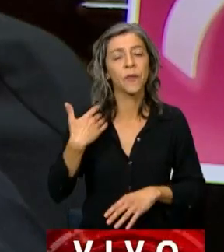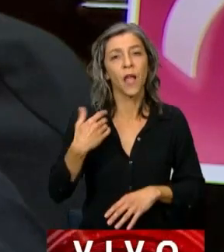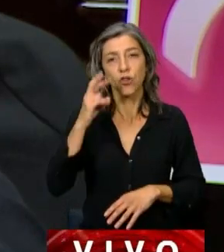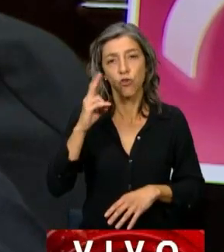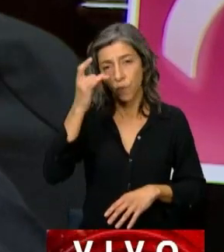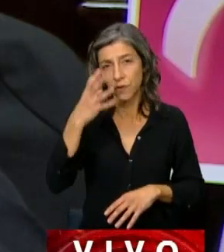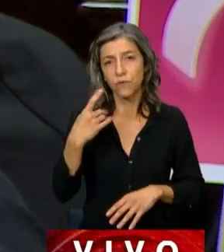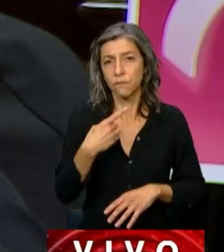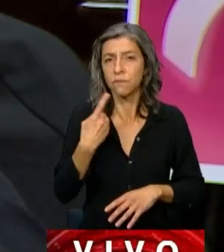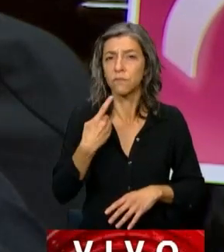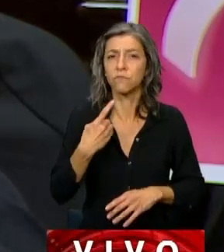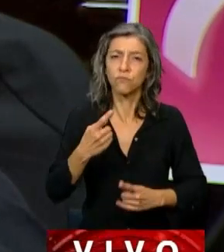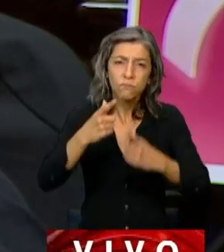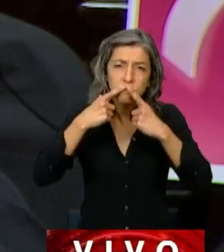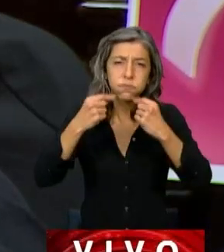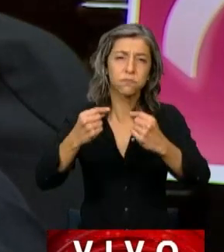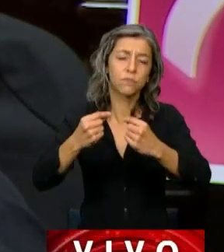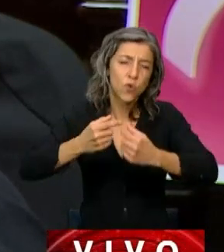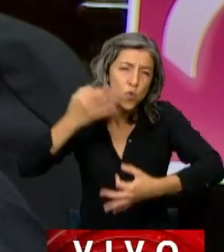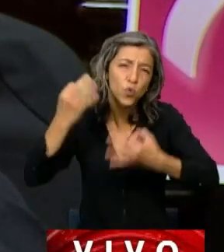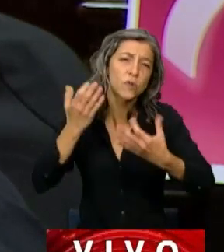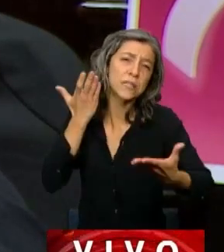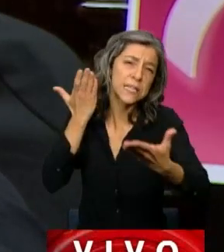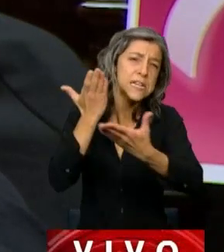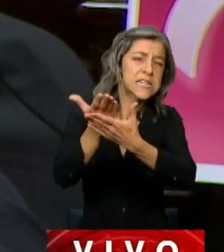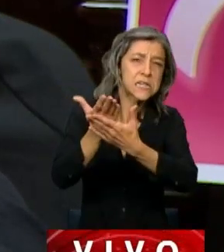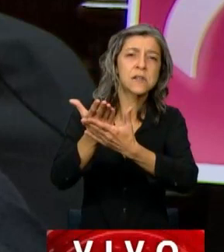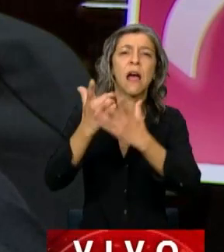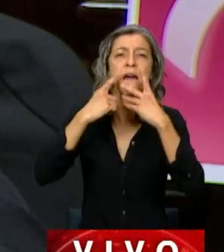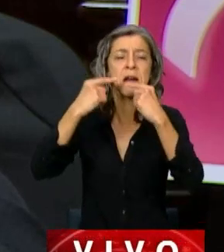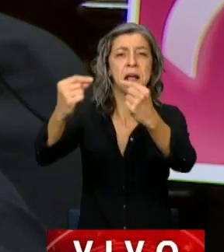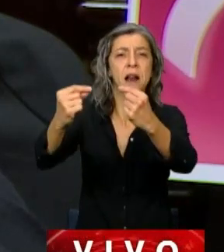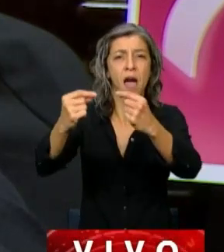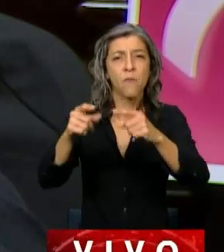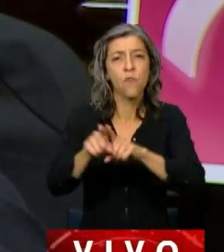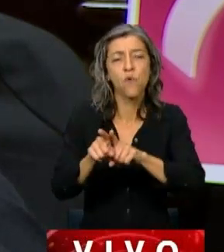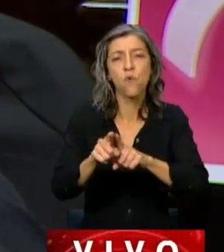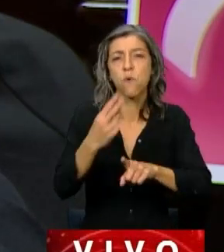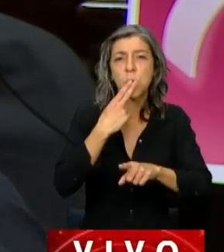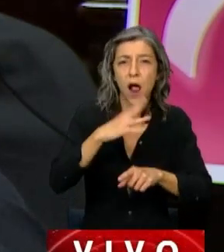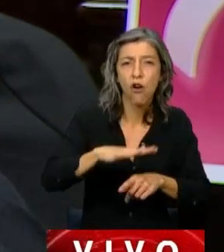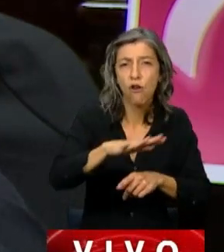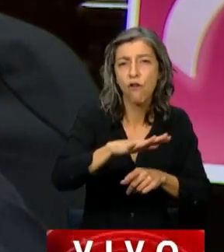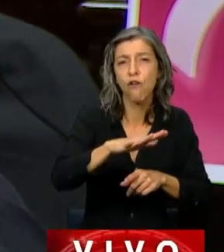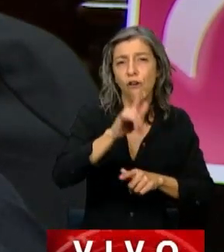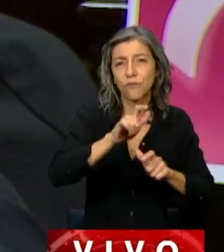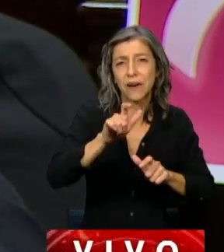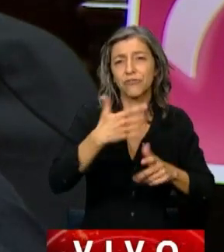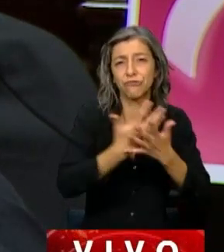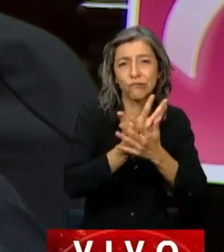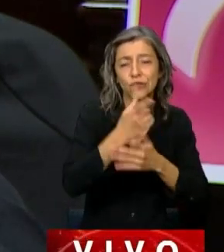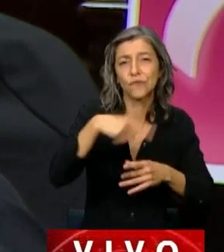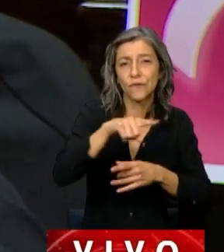justicia junto con los familiares de la tragedia de Once, junto a la sociedad que nos